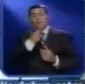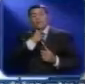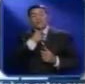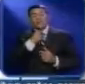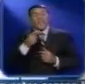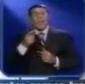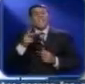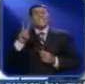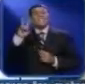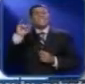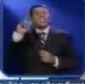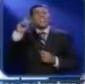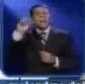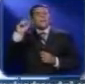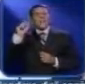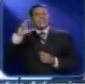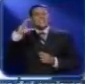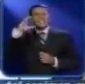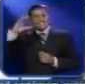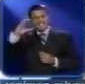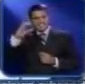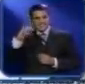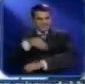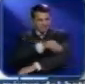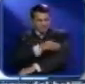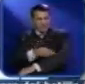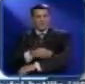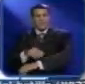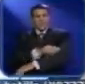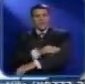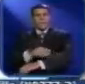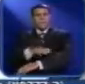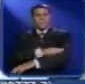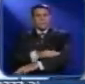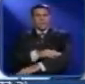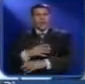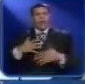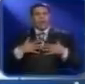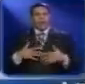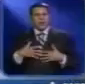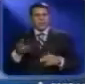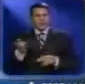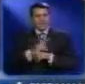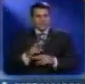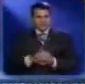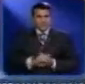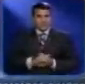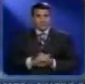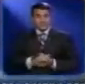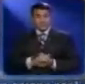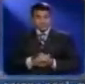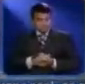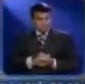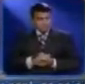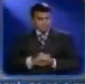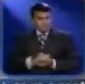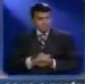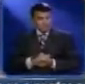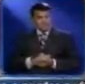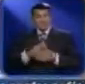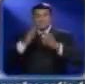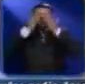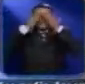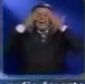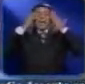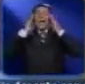lo tanto nos ayuda a combatir los radicales libres y a hidratar la piel del cuerpo de una manera inmediata. Crema exfoliadora, máscara y